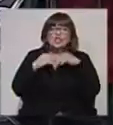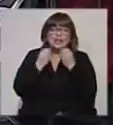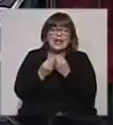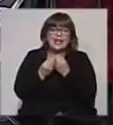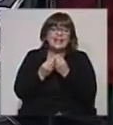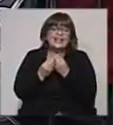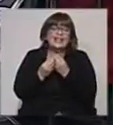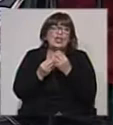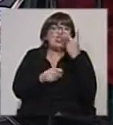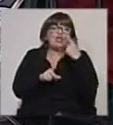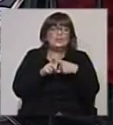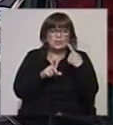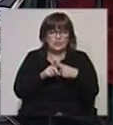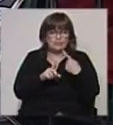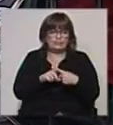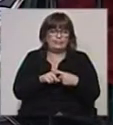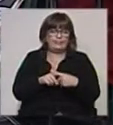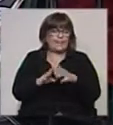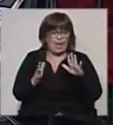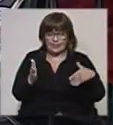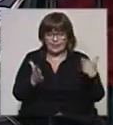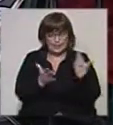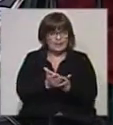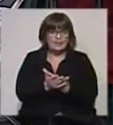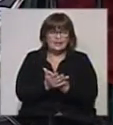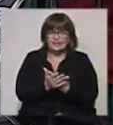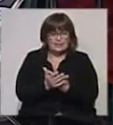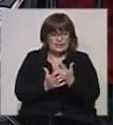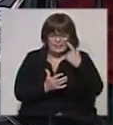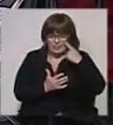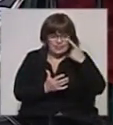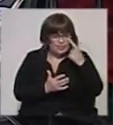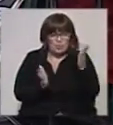segundos. Y bueno, al día de hoy digo, parece mentira que